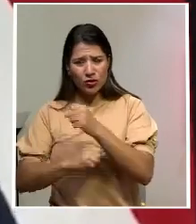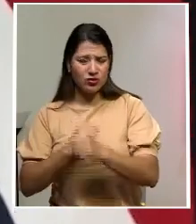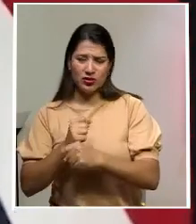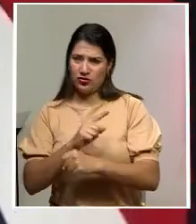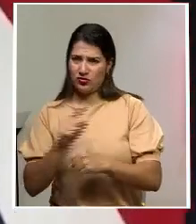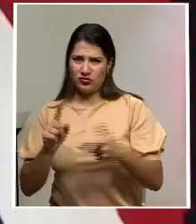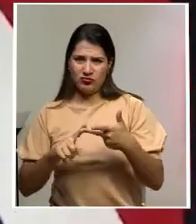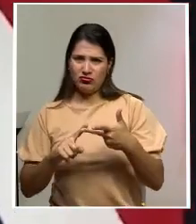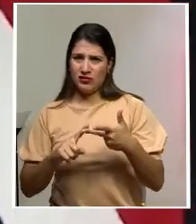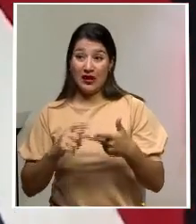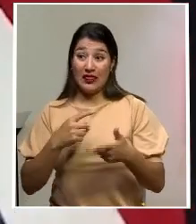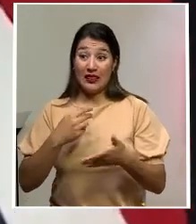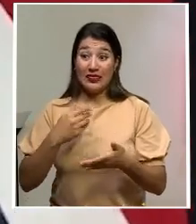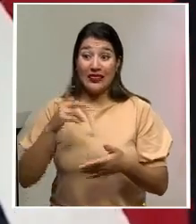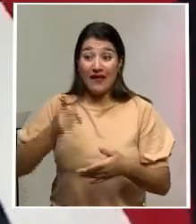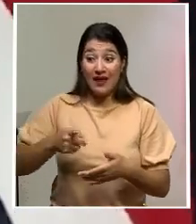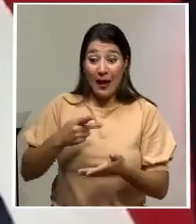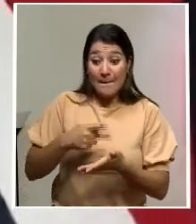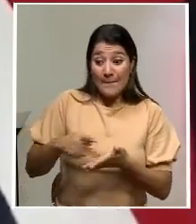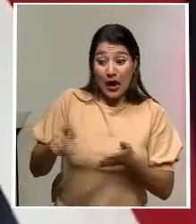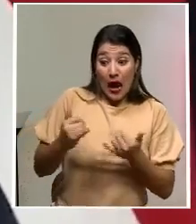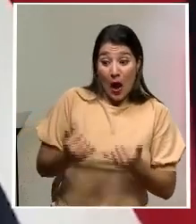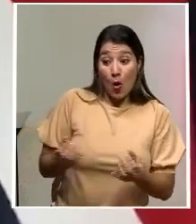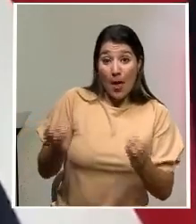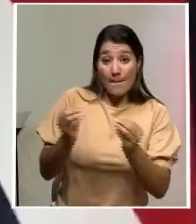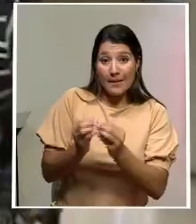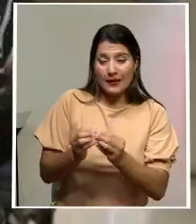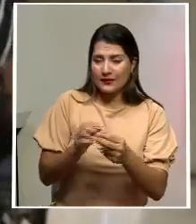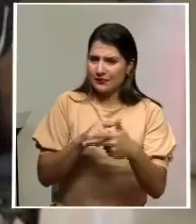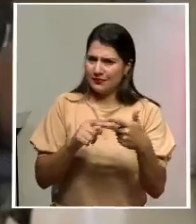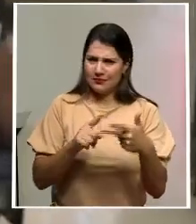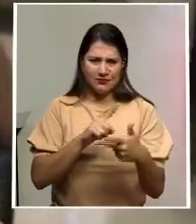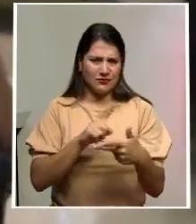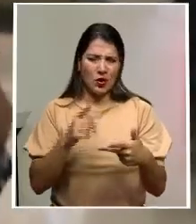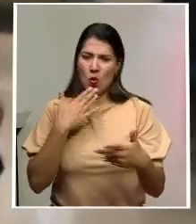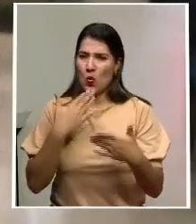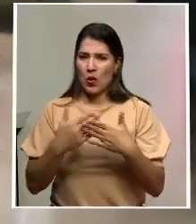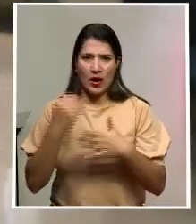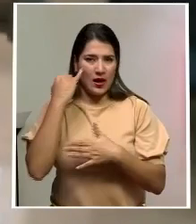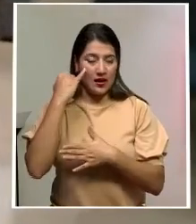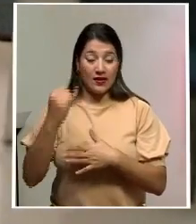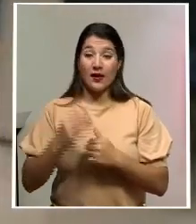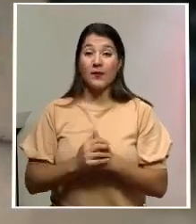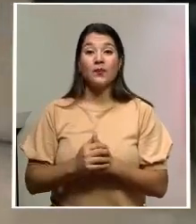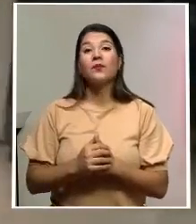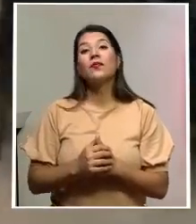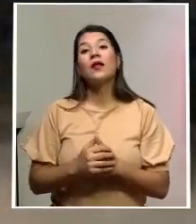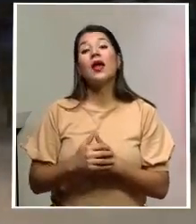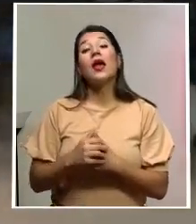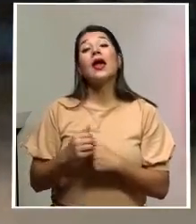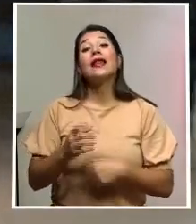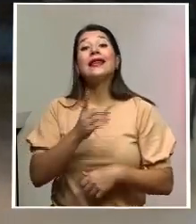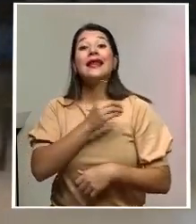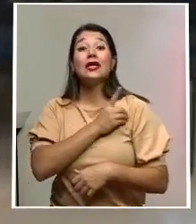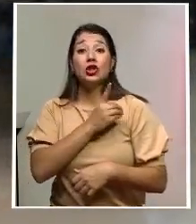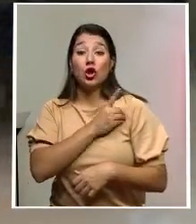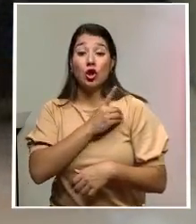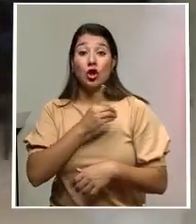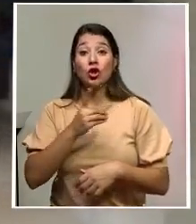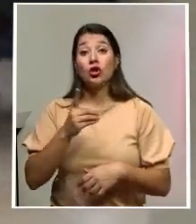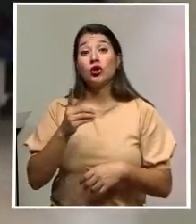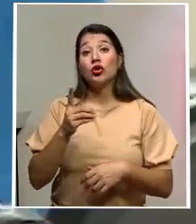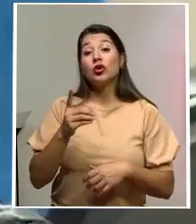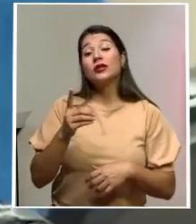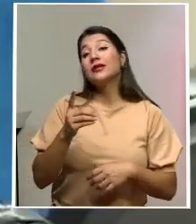cotización no es oportuno en estos momentos. El ex superintendente de pensiones, Edgar Robles, explicó que es urgente